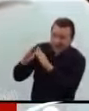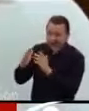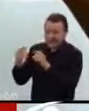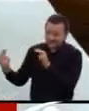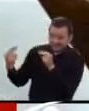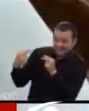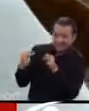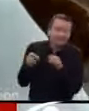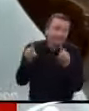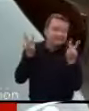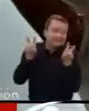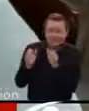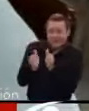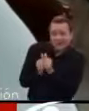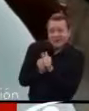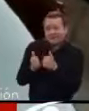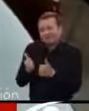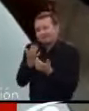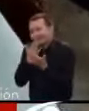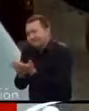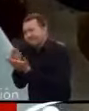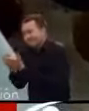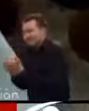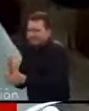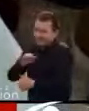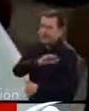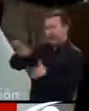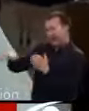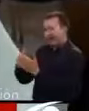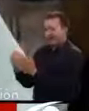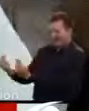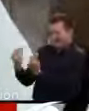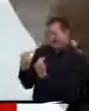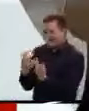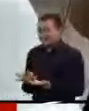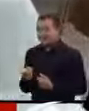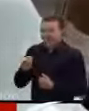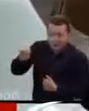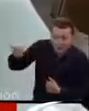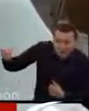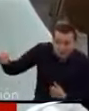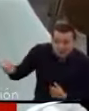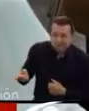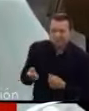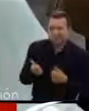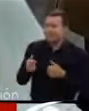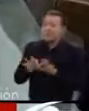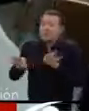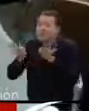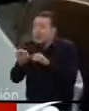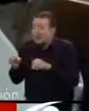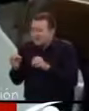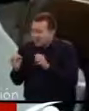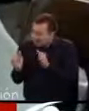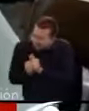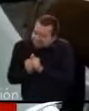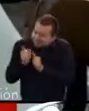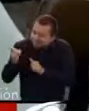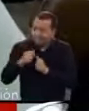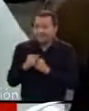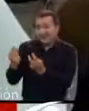a todos, todos los que están acá son importantes para nosotros. Y miren cómo es Dios de lindo y de especial que ahora